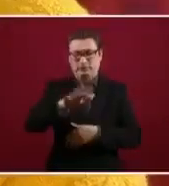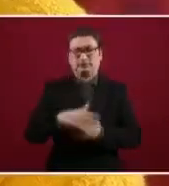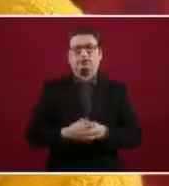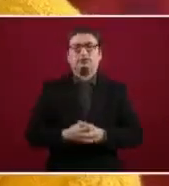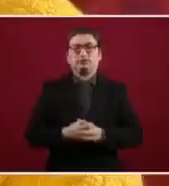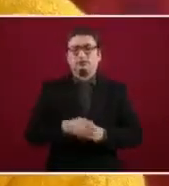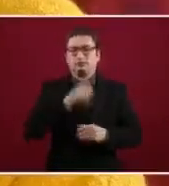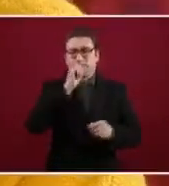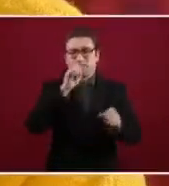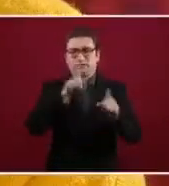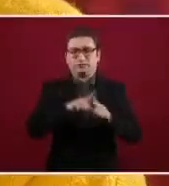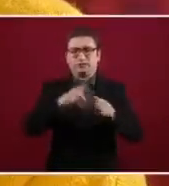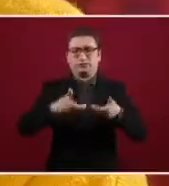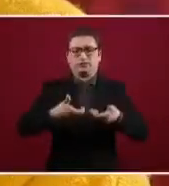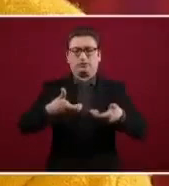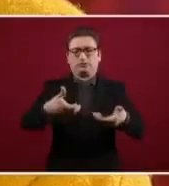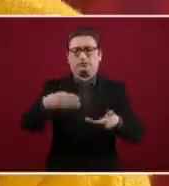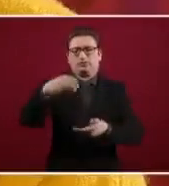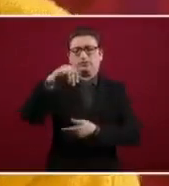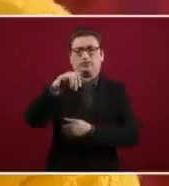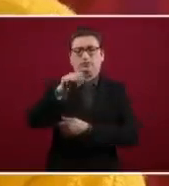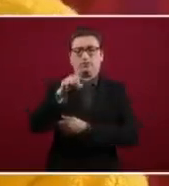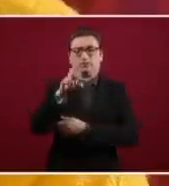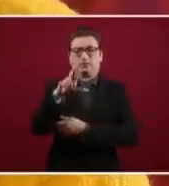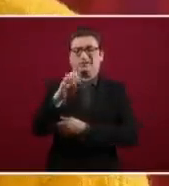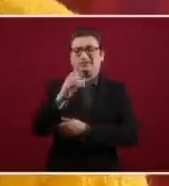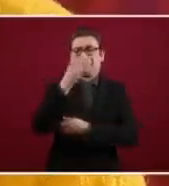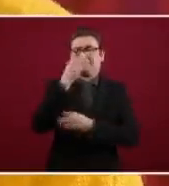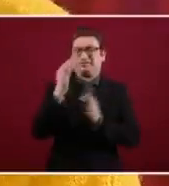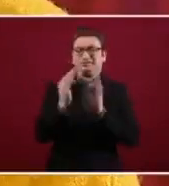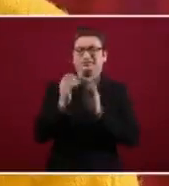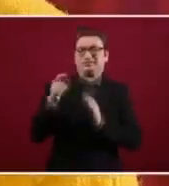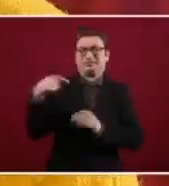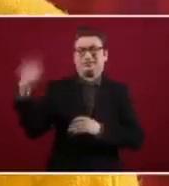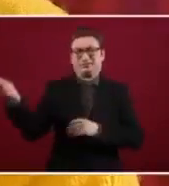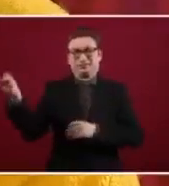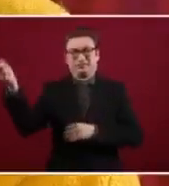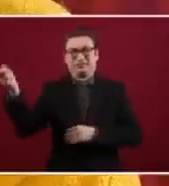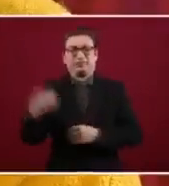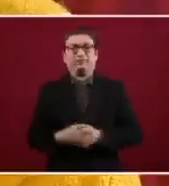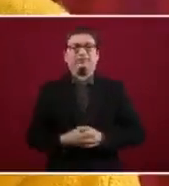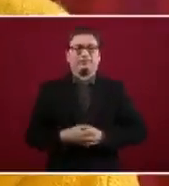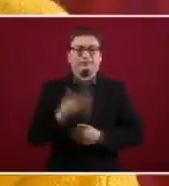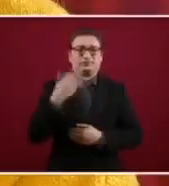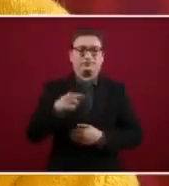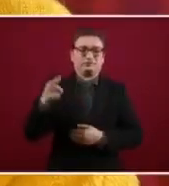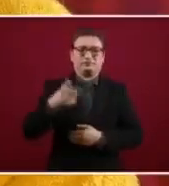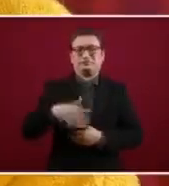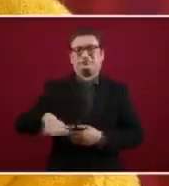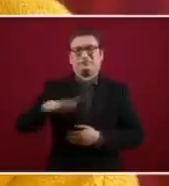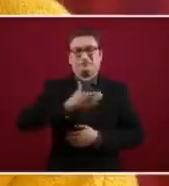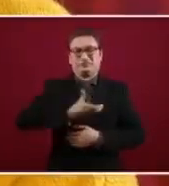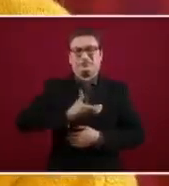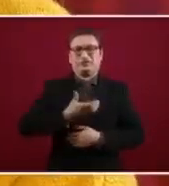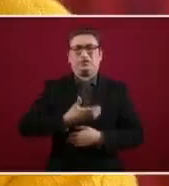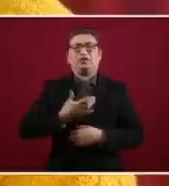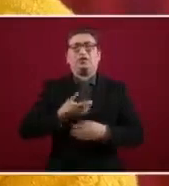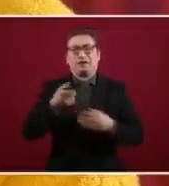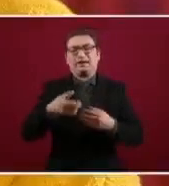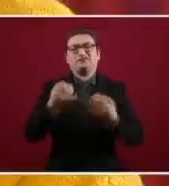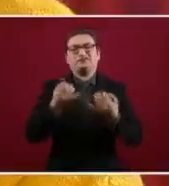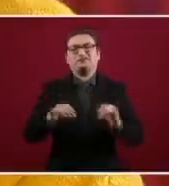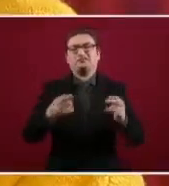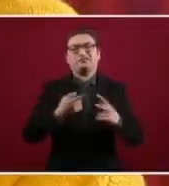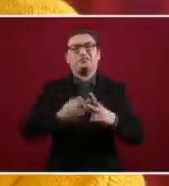estaremos en la calle de madera aquí a un par de cuadras del palacio nacional dando el arranque